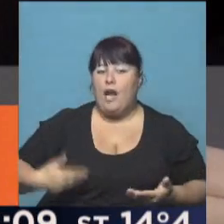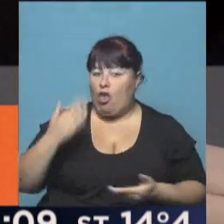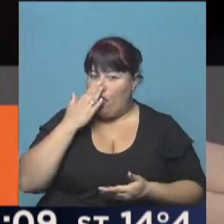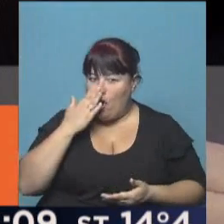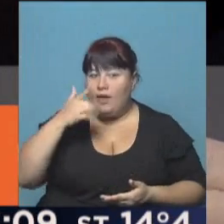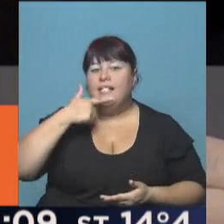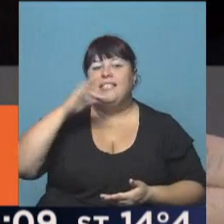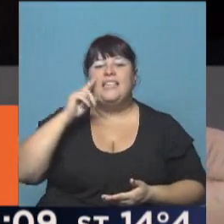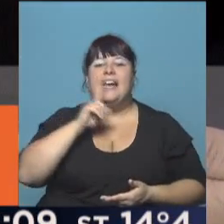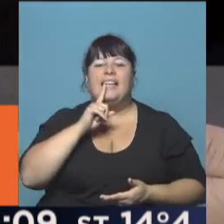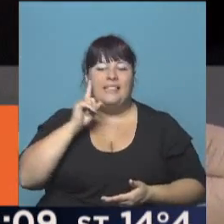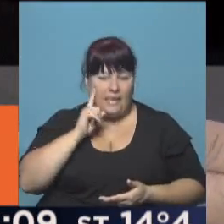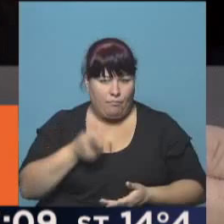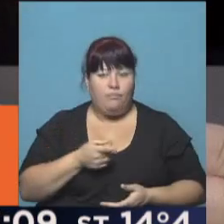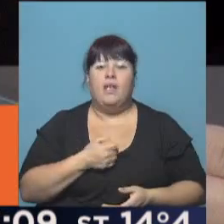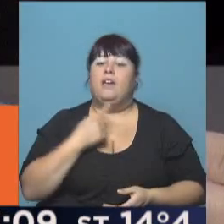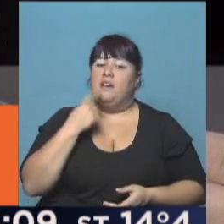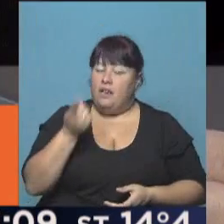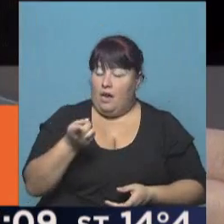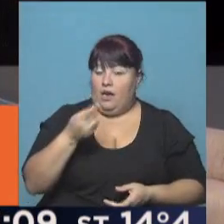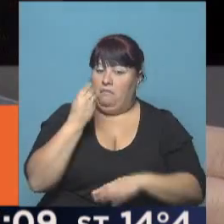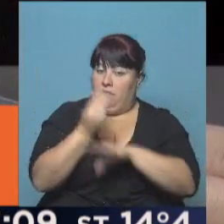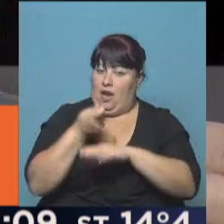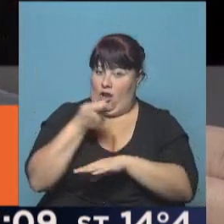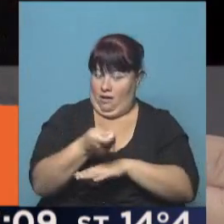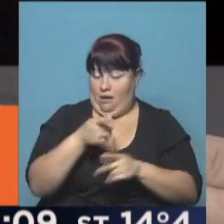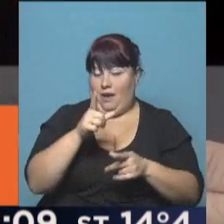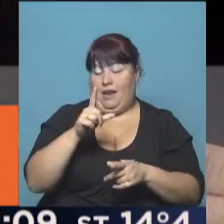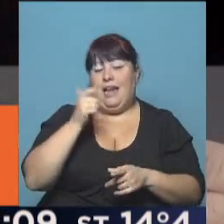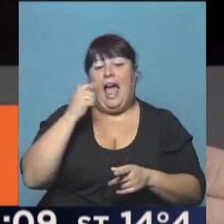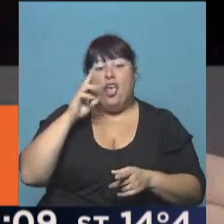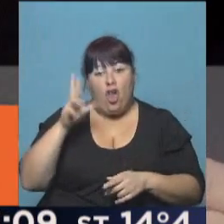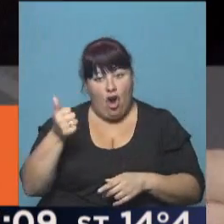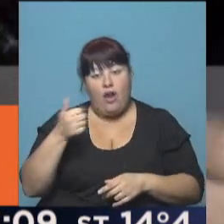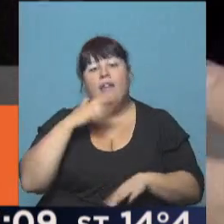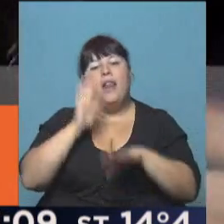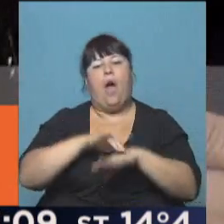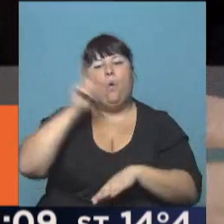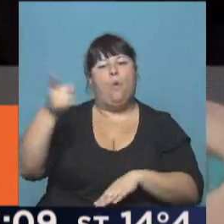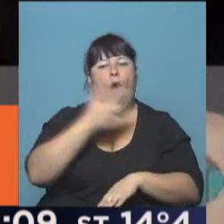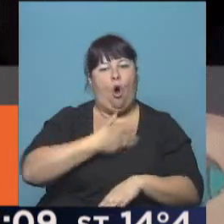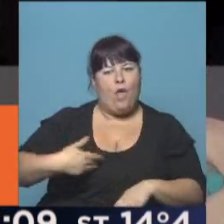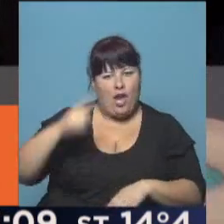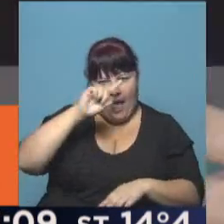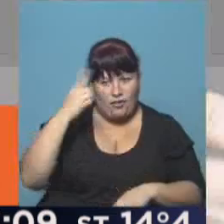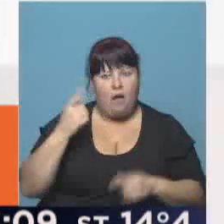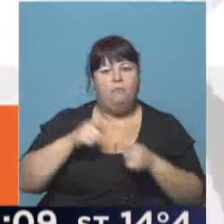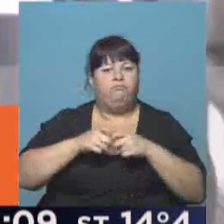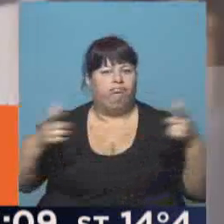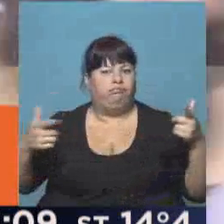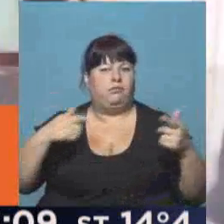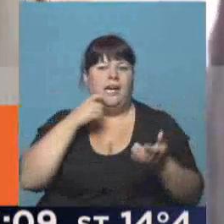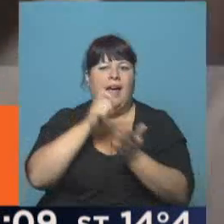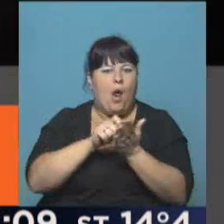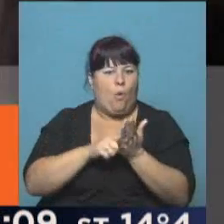juan schiaretti quien en respaldo de su candidato local martín la y ahora responsabilizó al gobierno nacional por el crecimiento en las